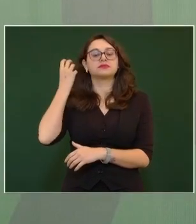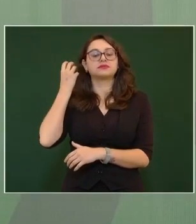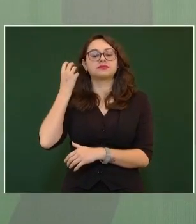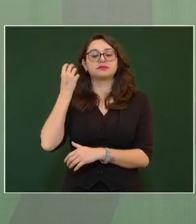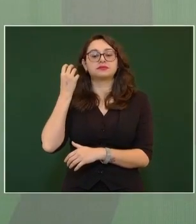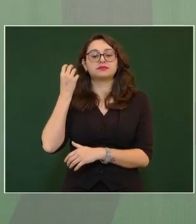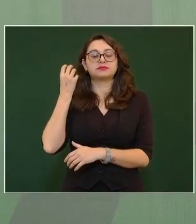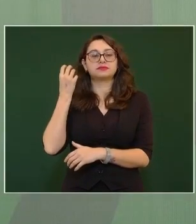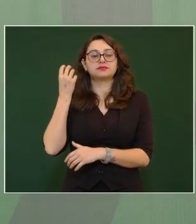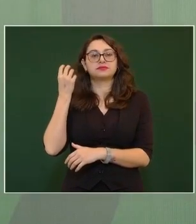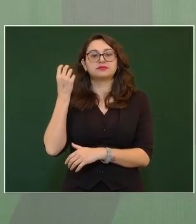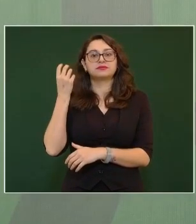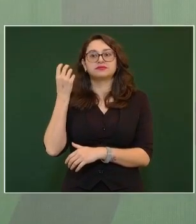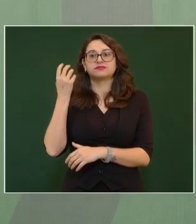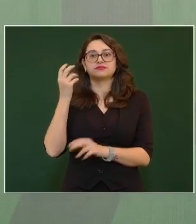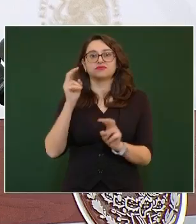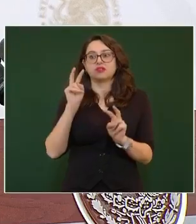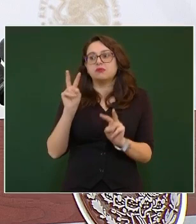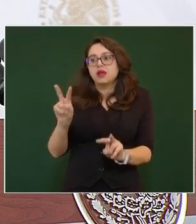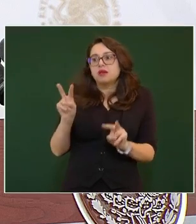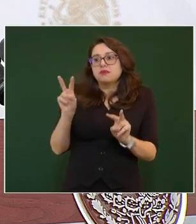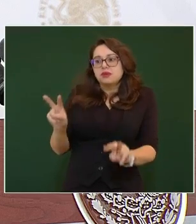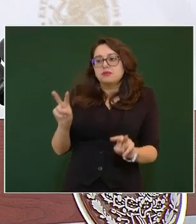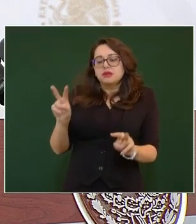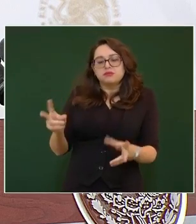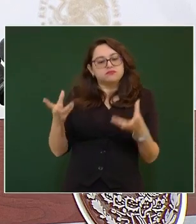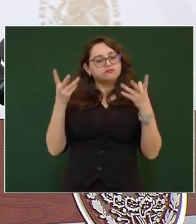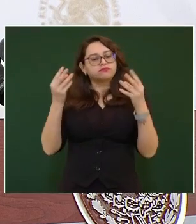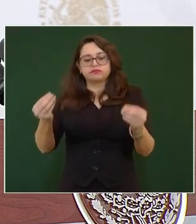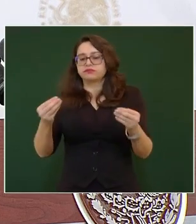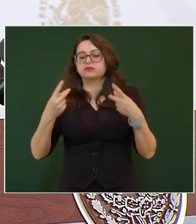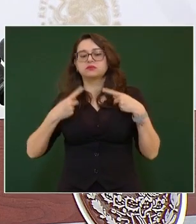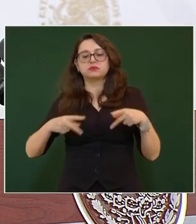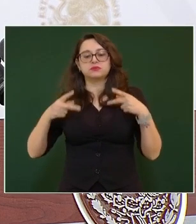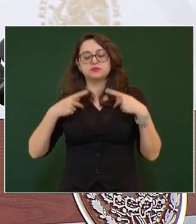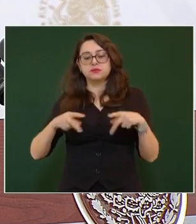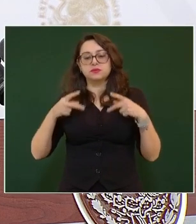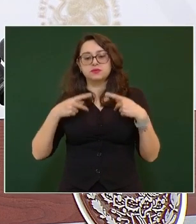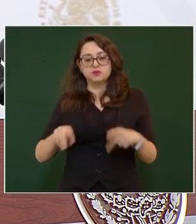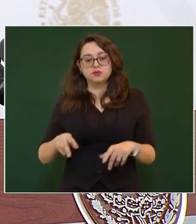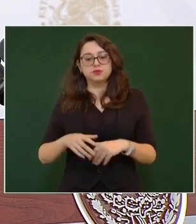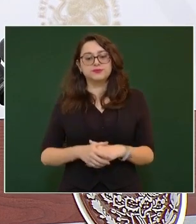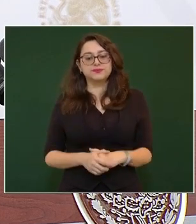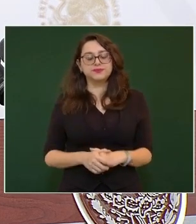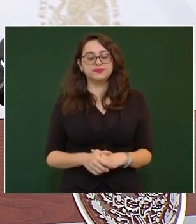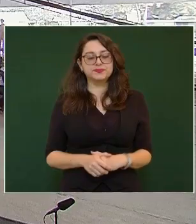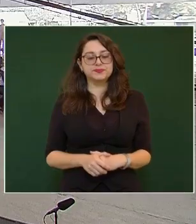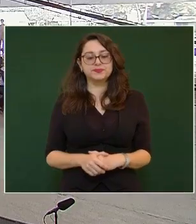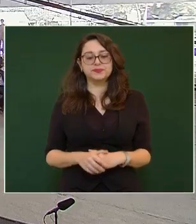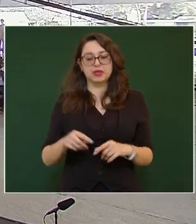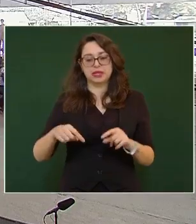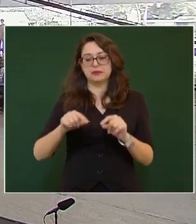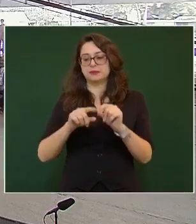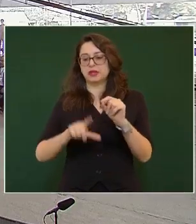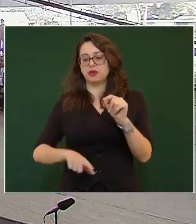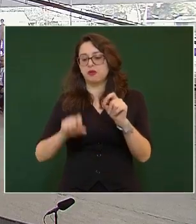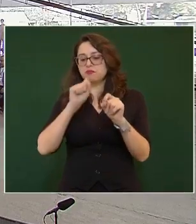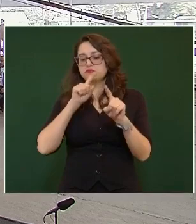es de las conferencias más vistas en México y en el